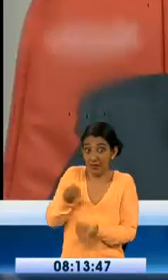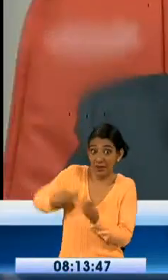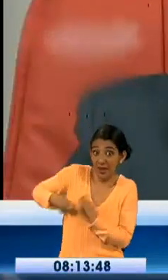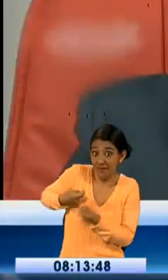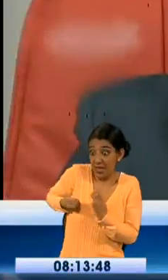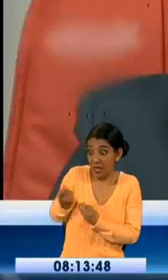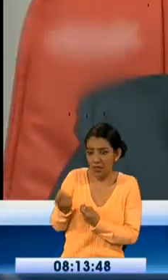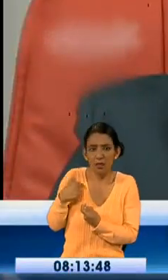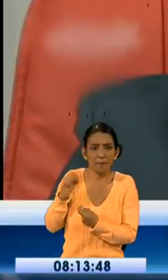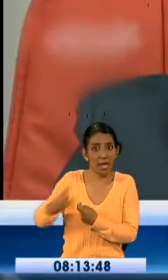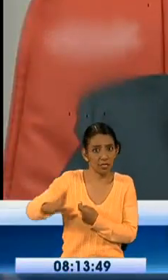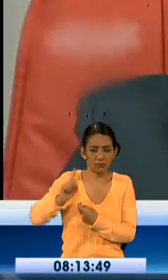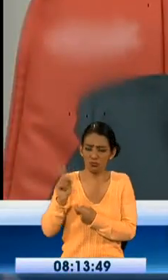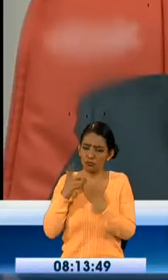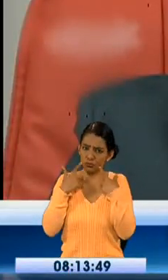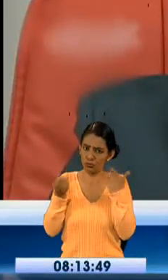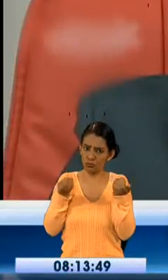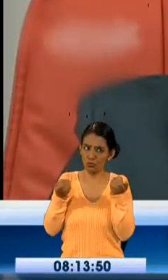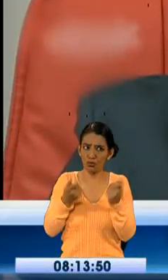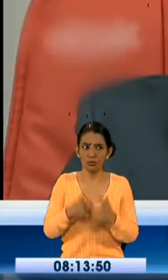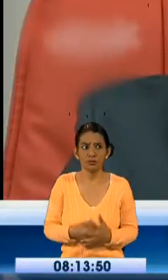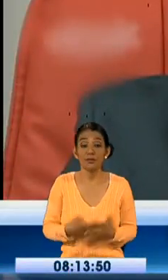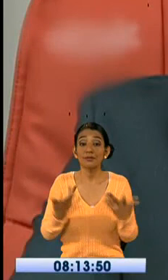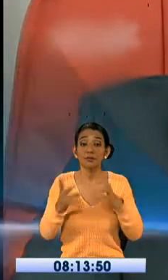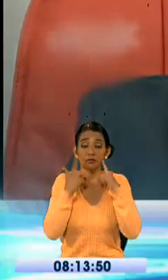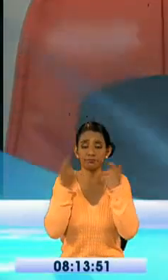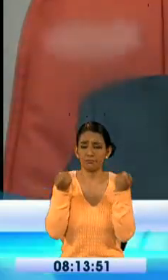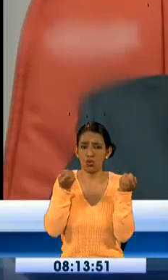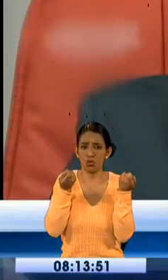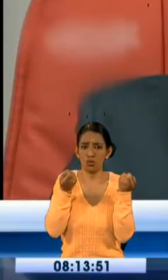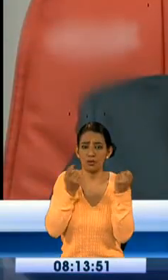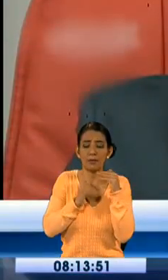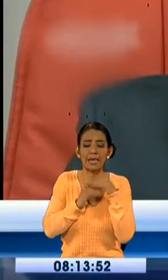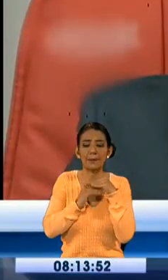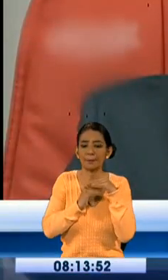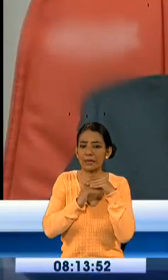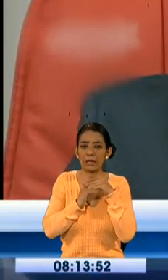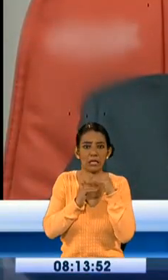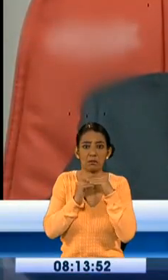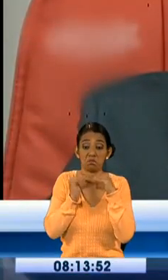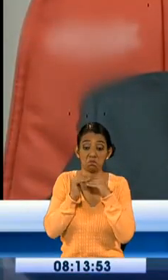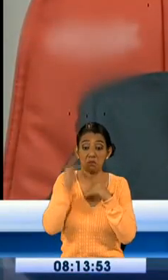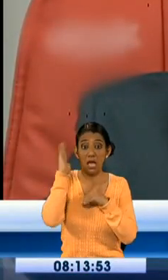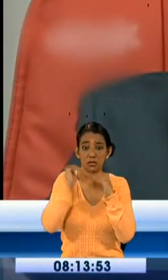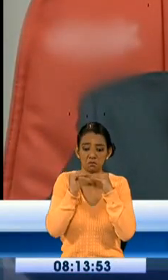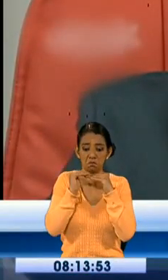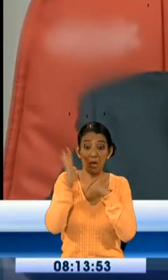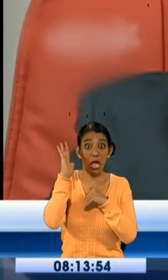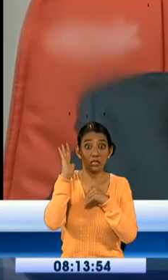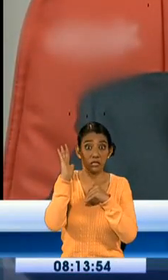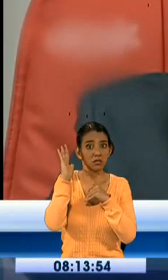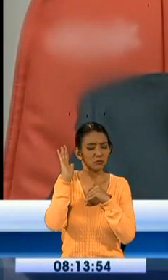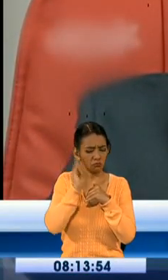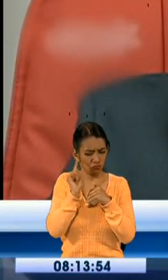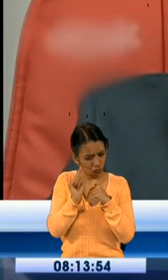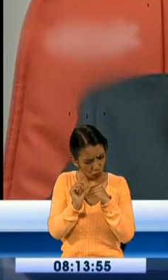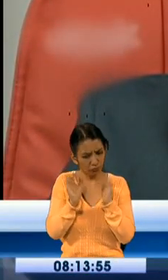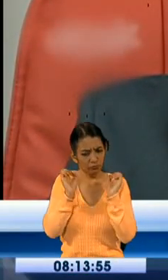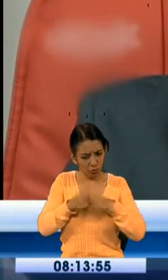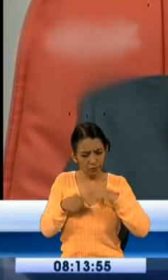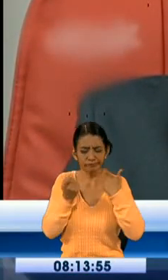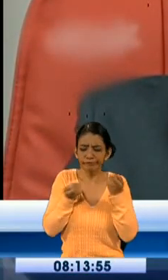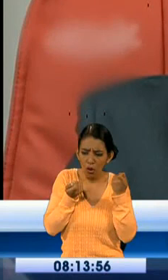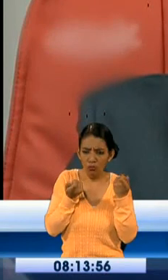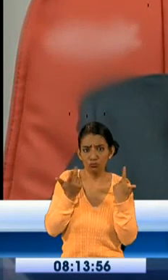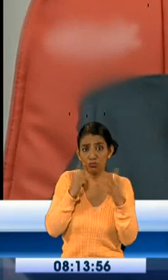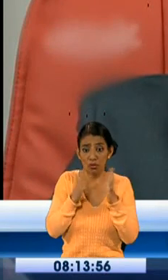Obviamente nosotros tenemos una política de controlar que este margen no se exceda, sobre la base sobre todo de que al